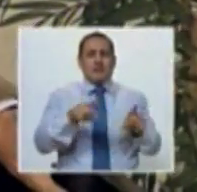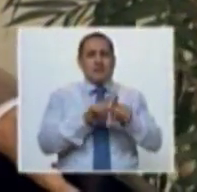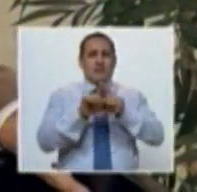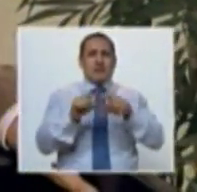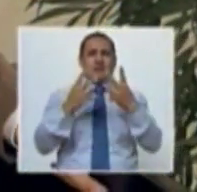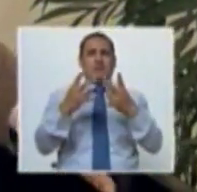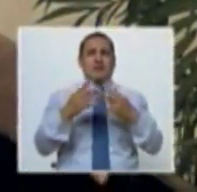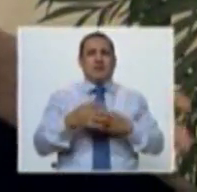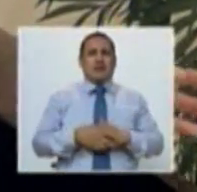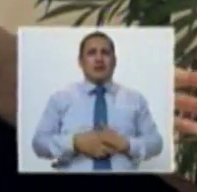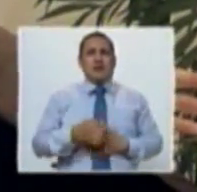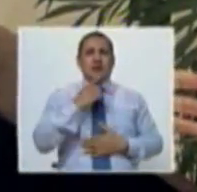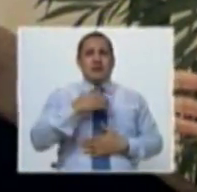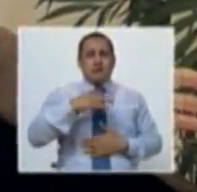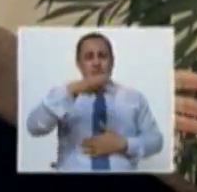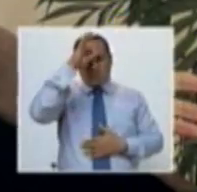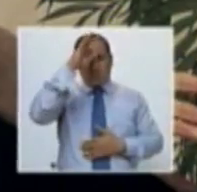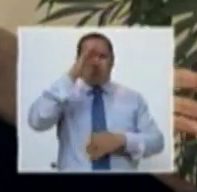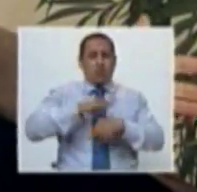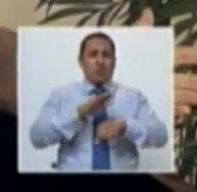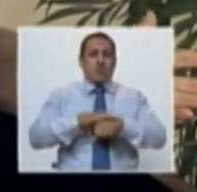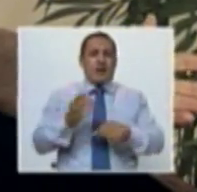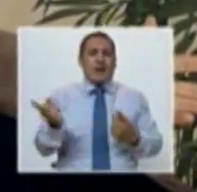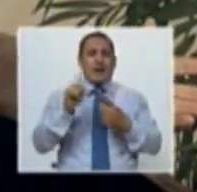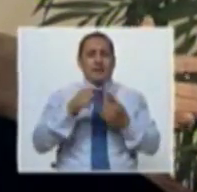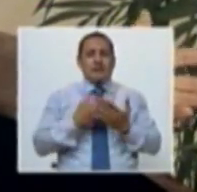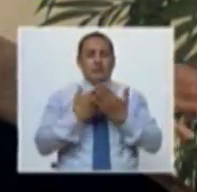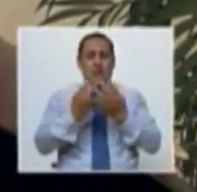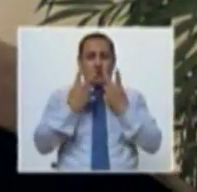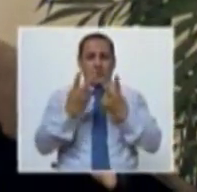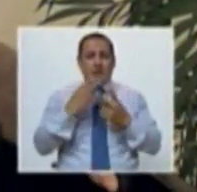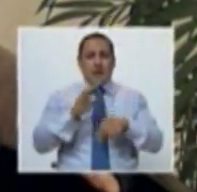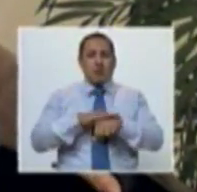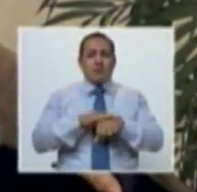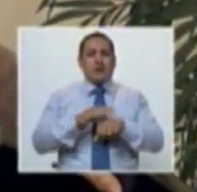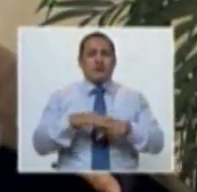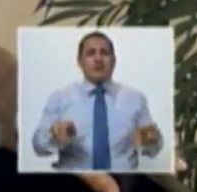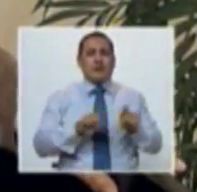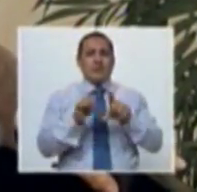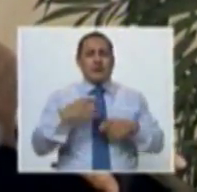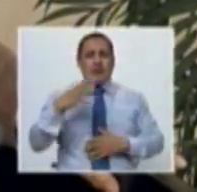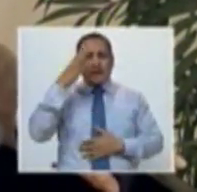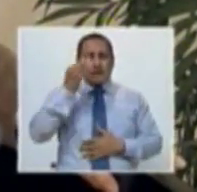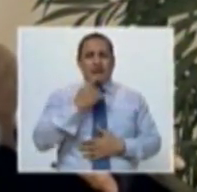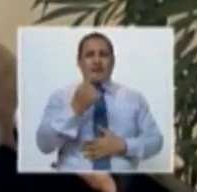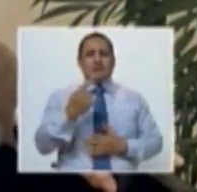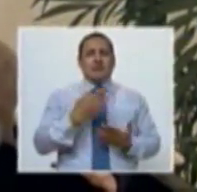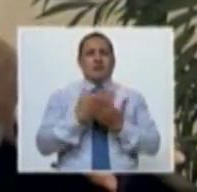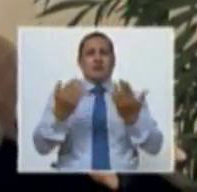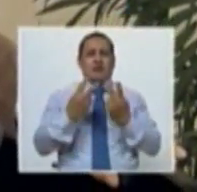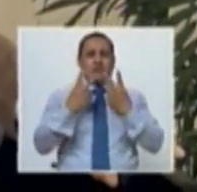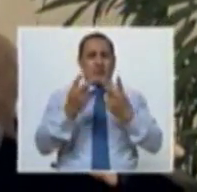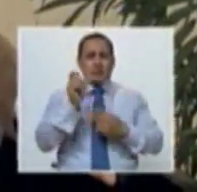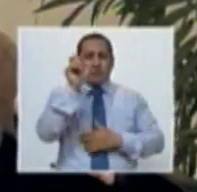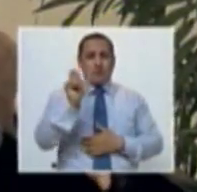napoleónico, uno es inocente hasta que le prueba la culpabilidad. Entonces, claro, la presunción de inocencia. Ese caso sí, la